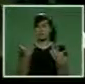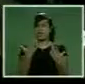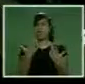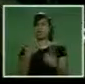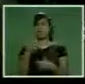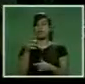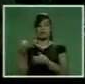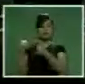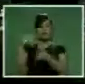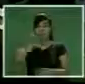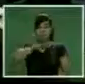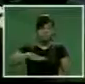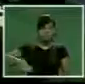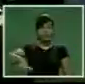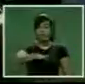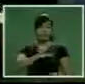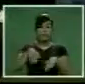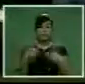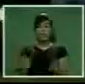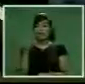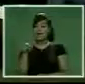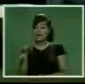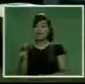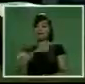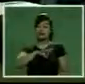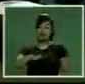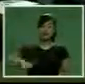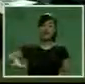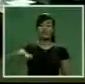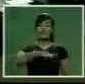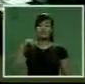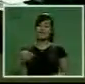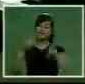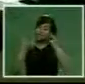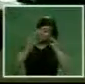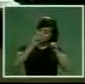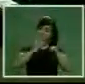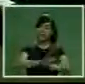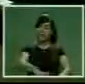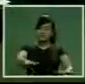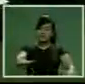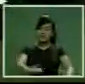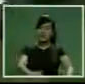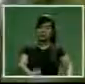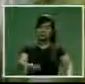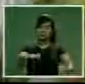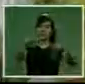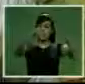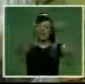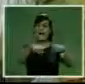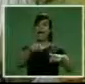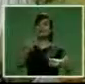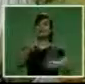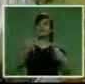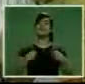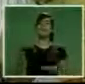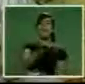sociedad? Ir moldeando a ese ser humano para que sea capaz de ser cooperativo, sea capaz de entender que solo